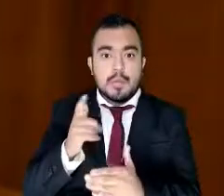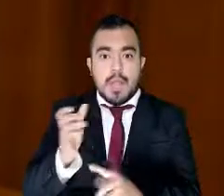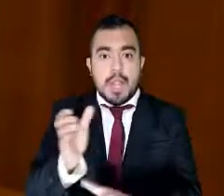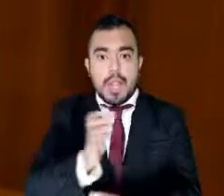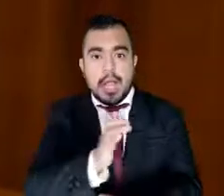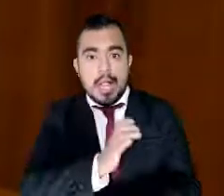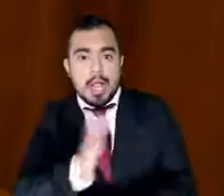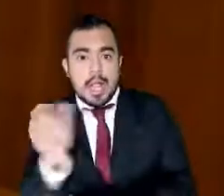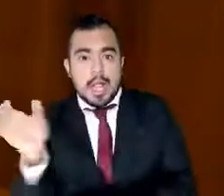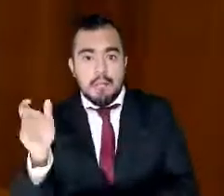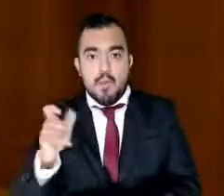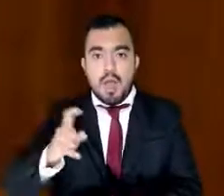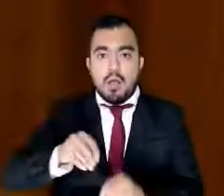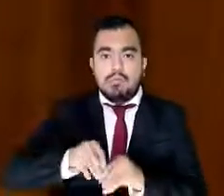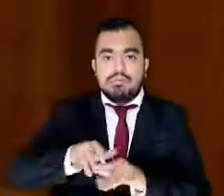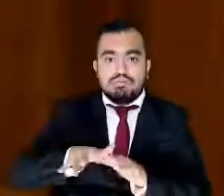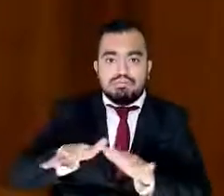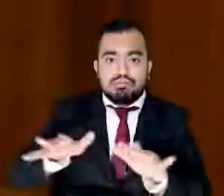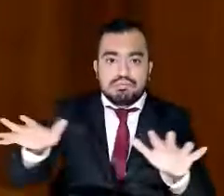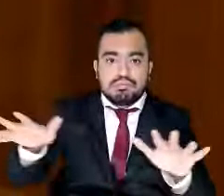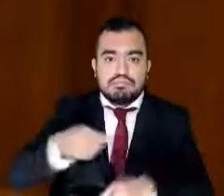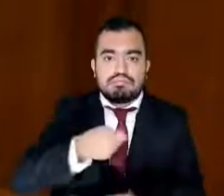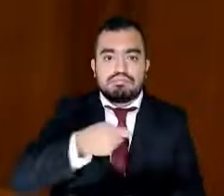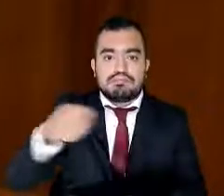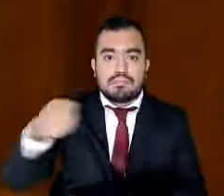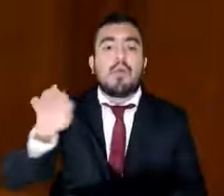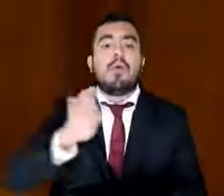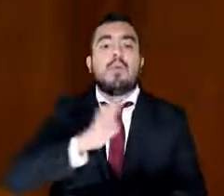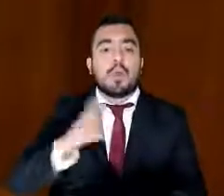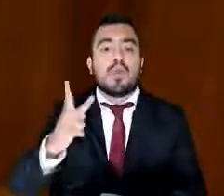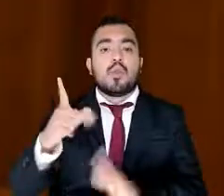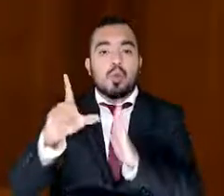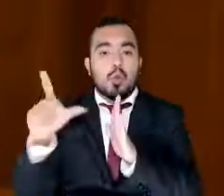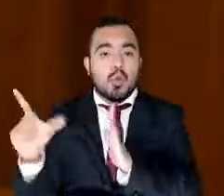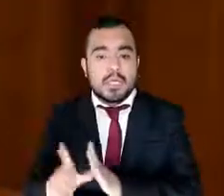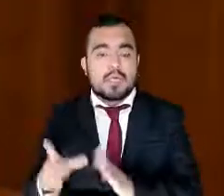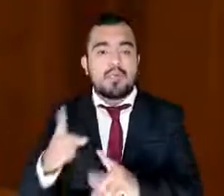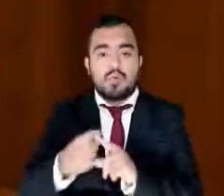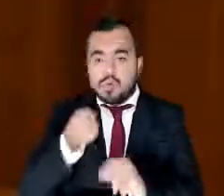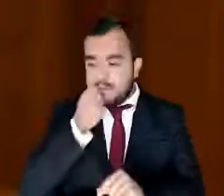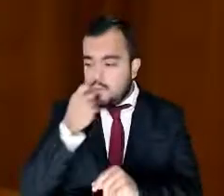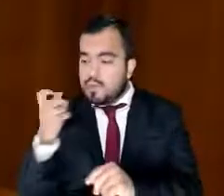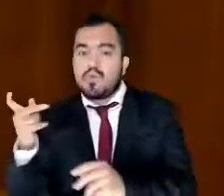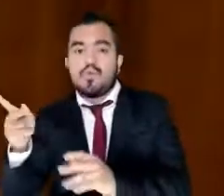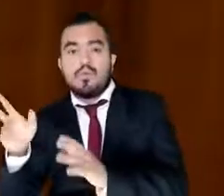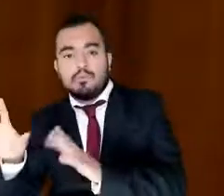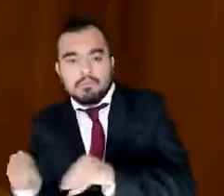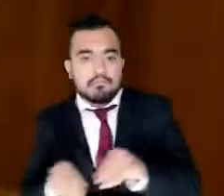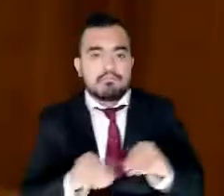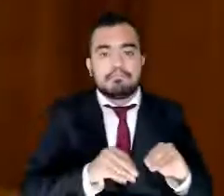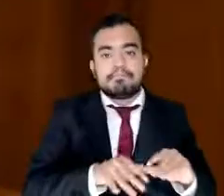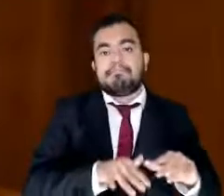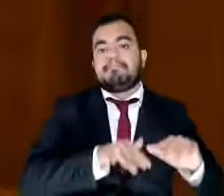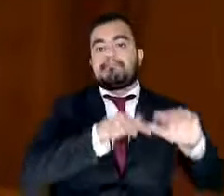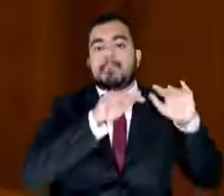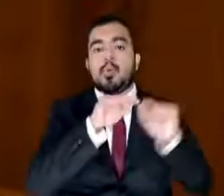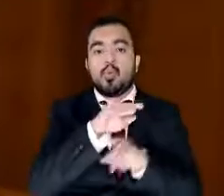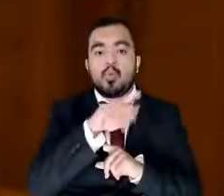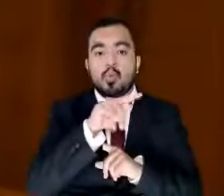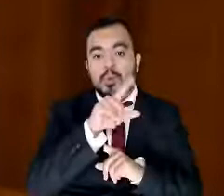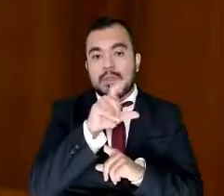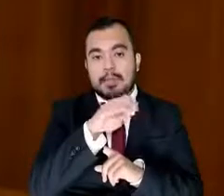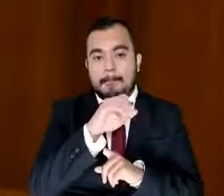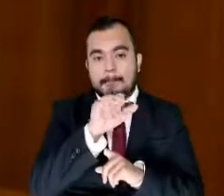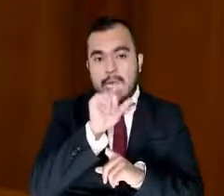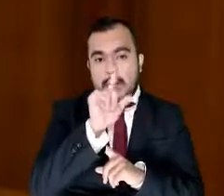campos, todos esos distritos de riego, vamos a poder recuperar esos 2 metros cúbicos y reinyectarlos al sistema Cutzamala. Si